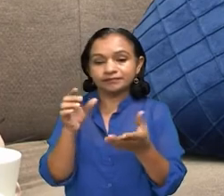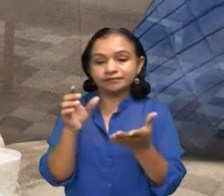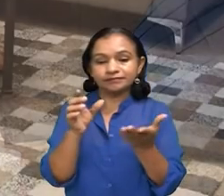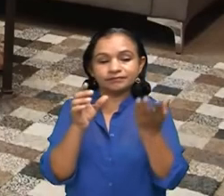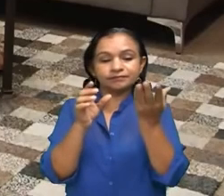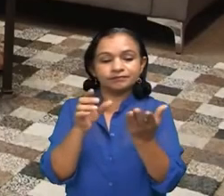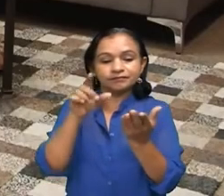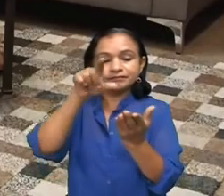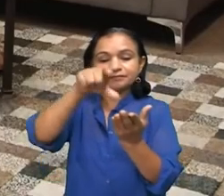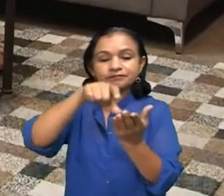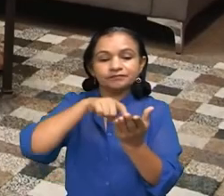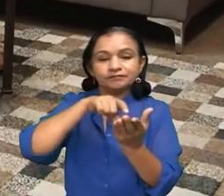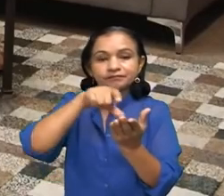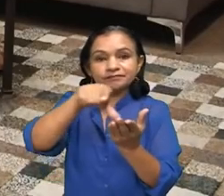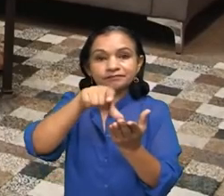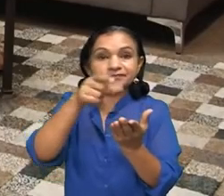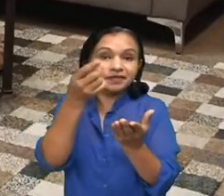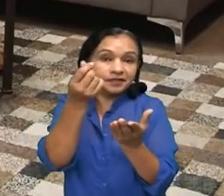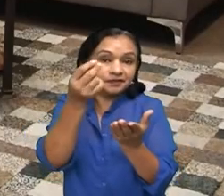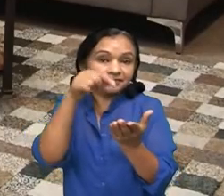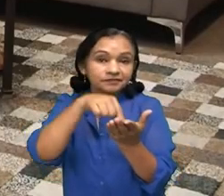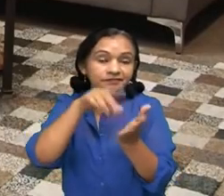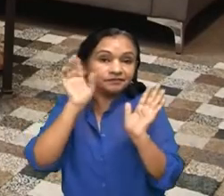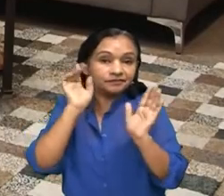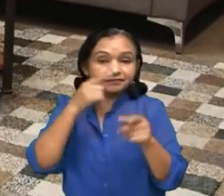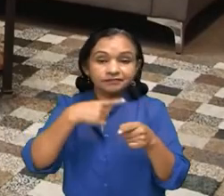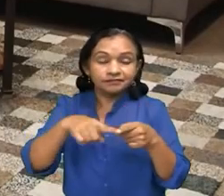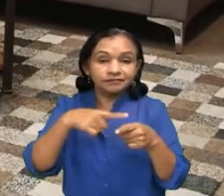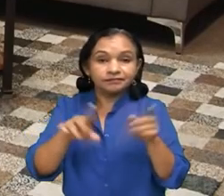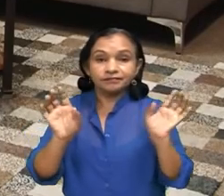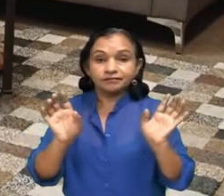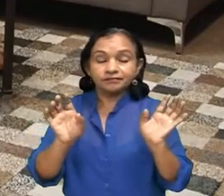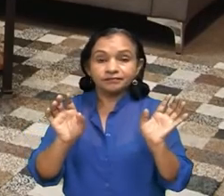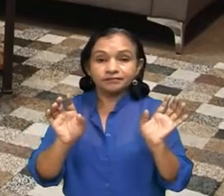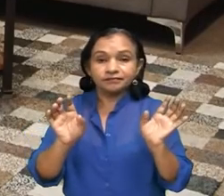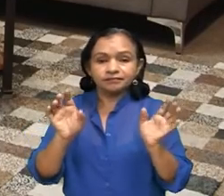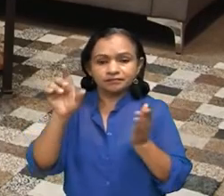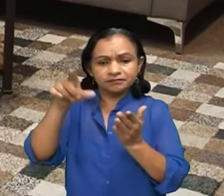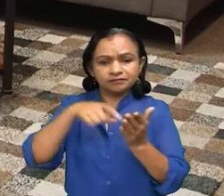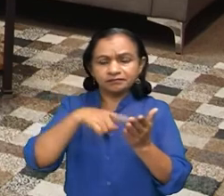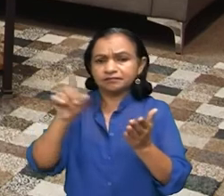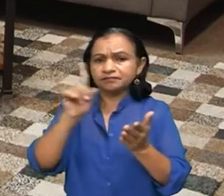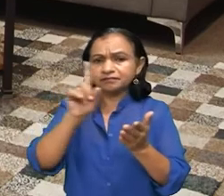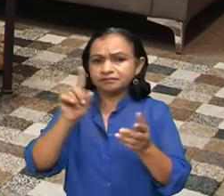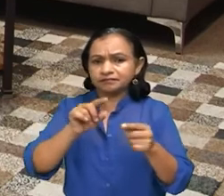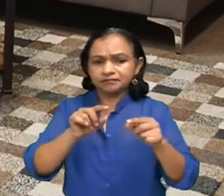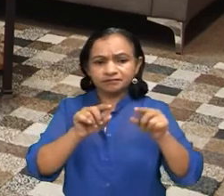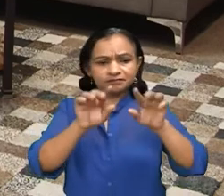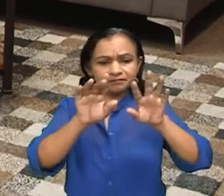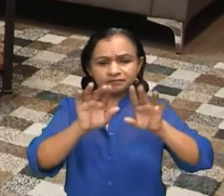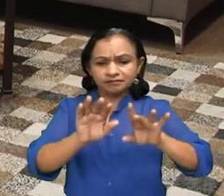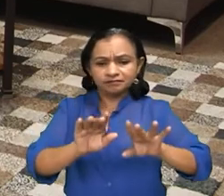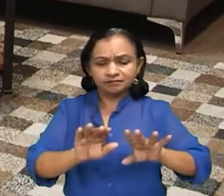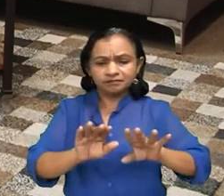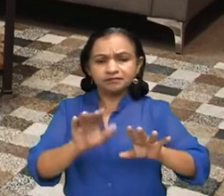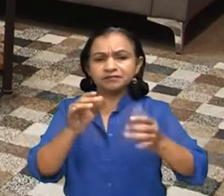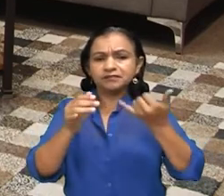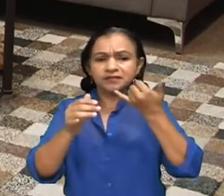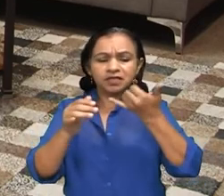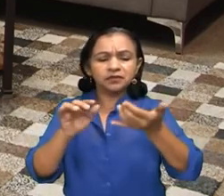como es. Sí. Y también ahora no necesariamente tienen que tener la máquina, sino que eso lo pueden hacer a través de su